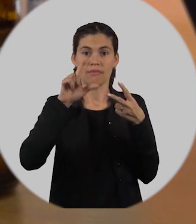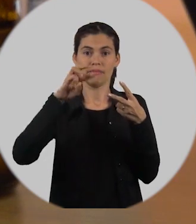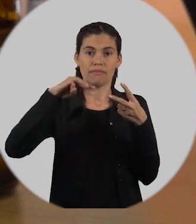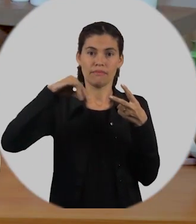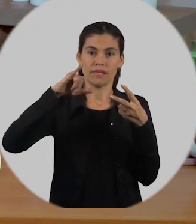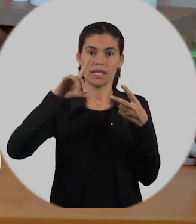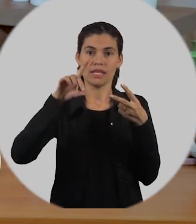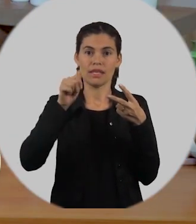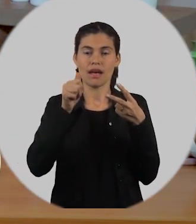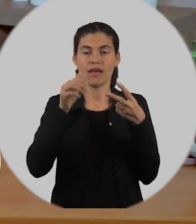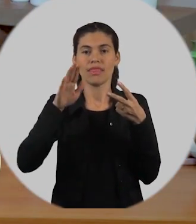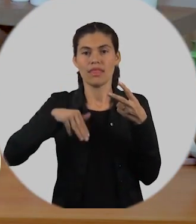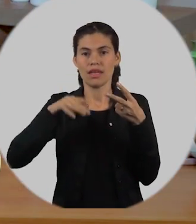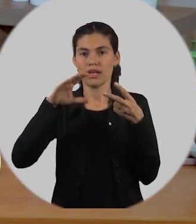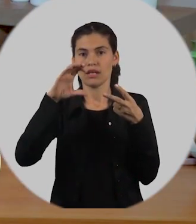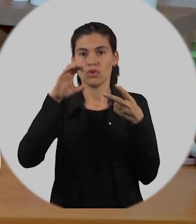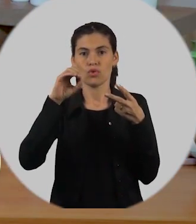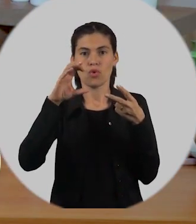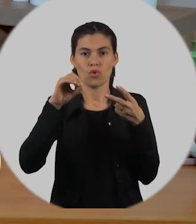coco.